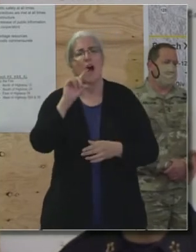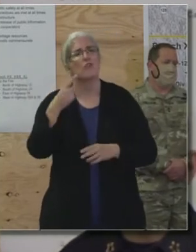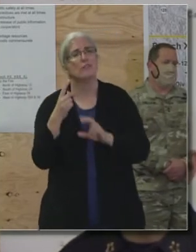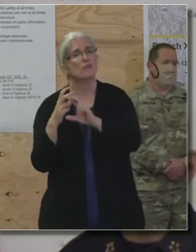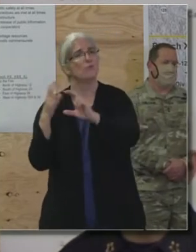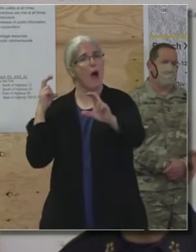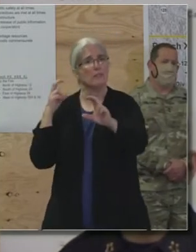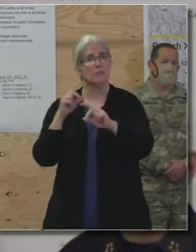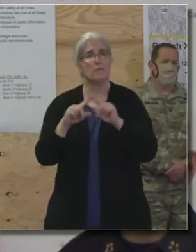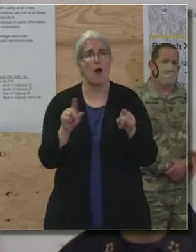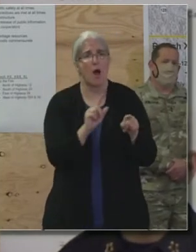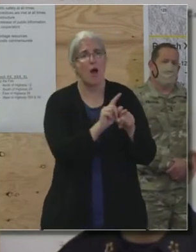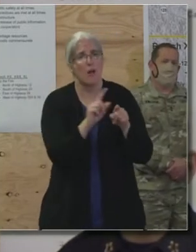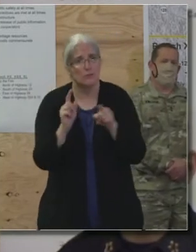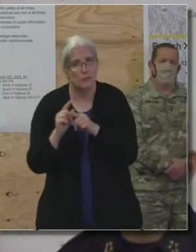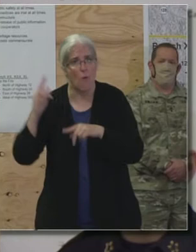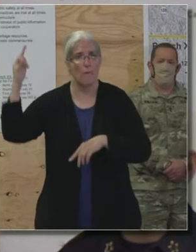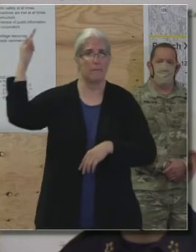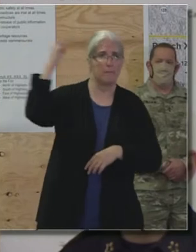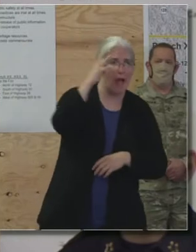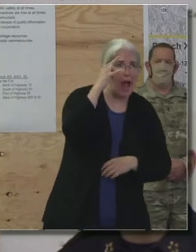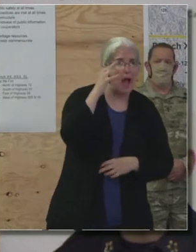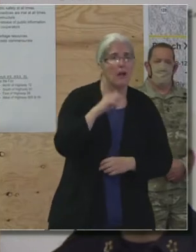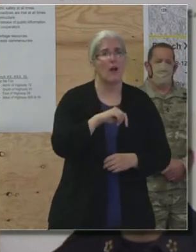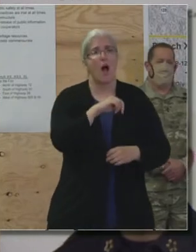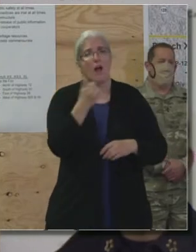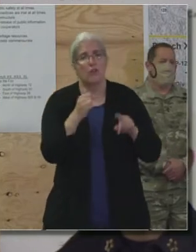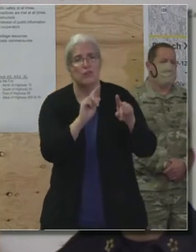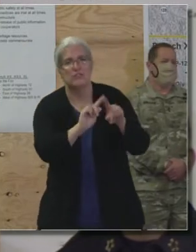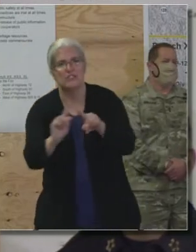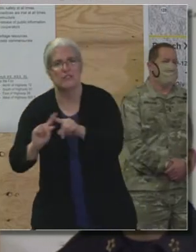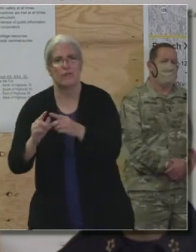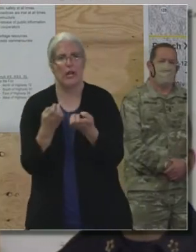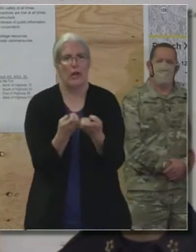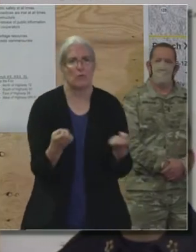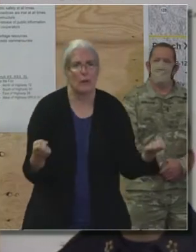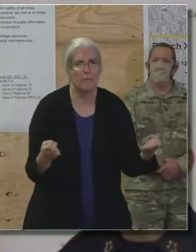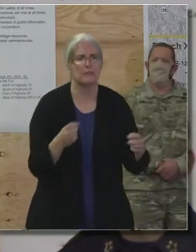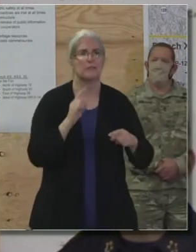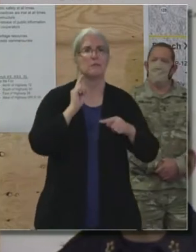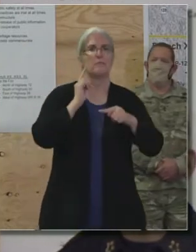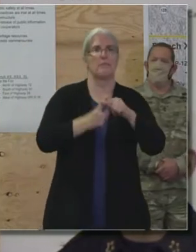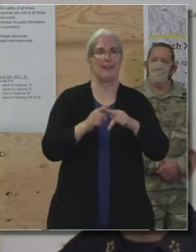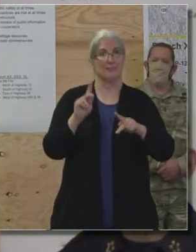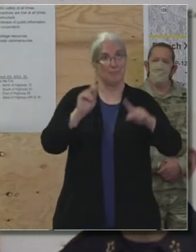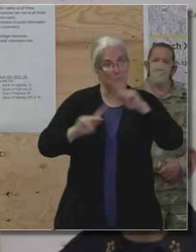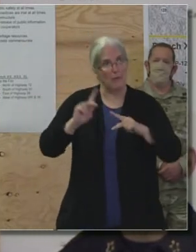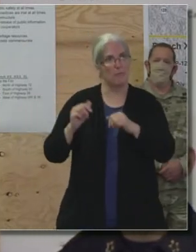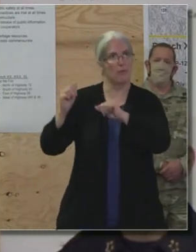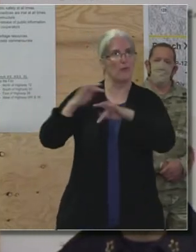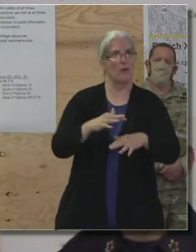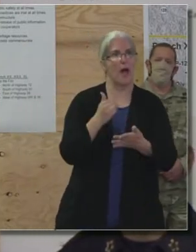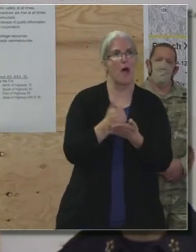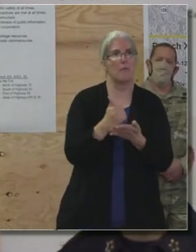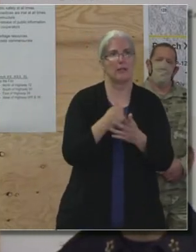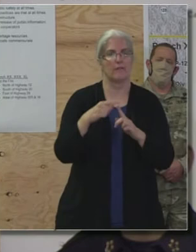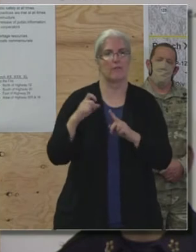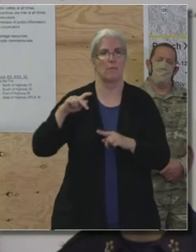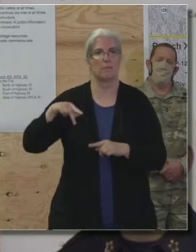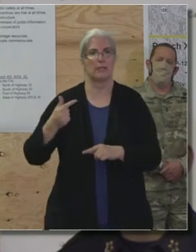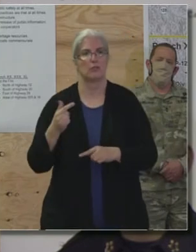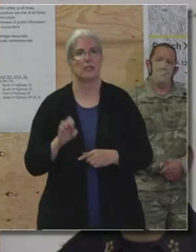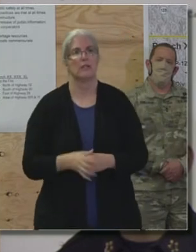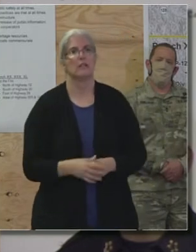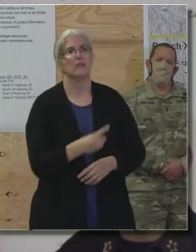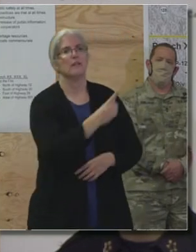además de camiones de bomberos también nos están proporcionando ayuda con aviones y personal un reportero en